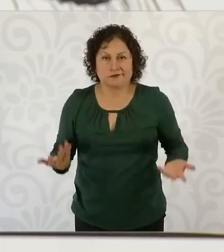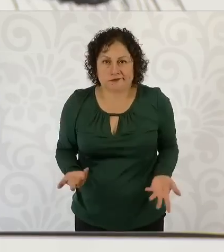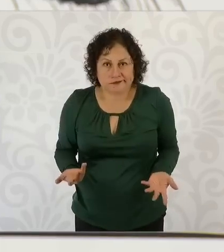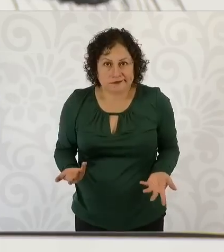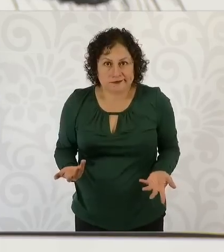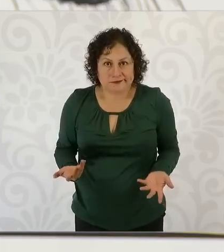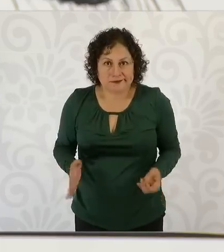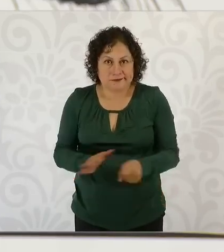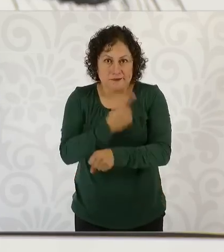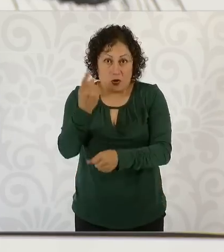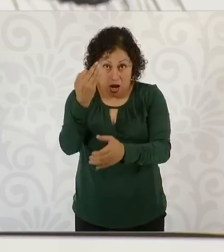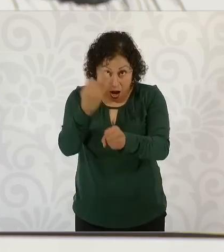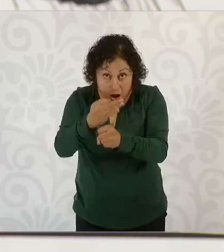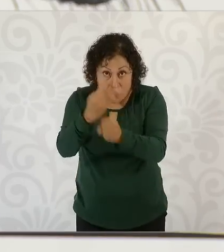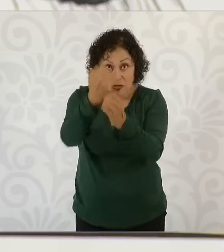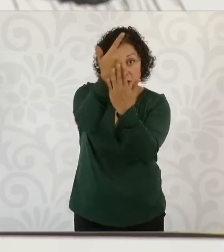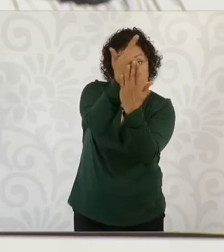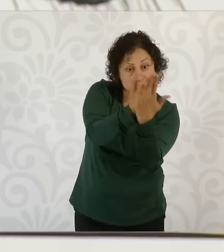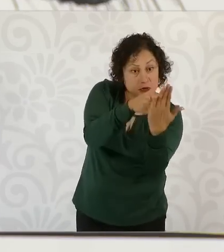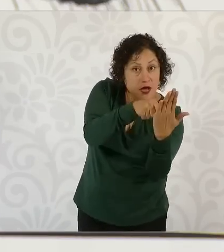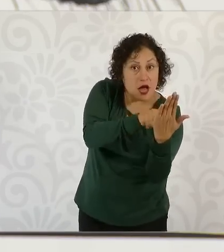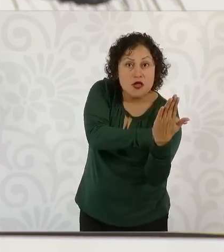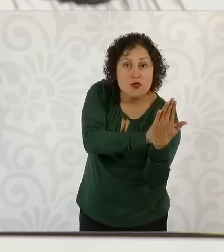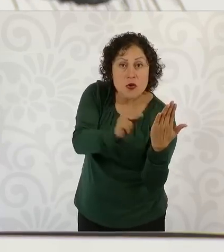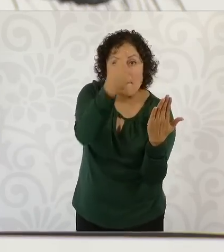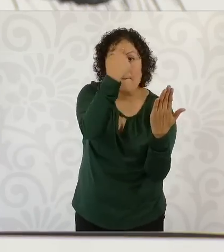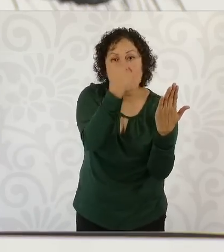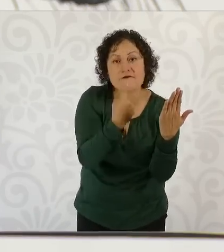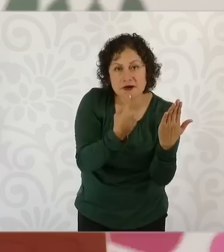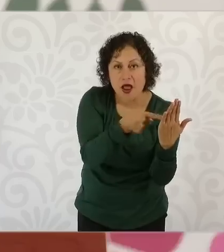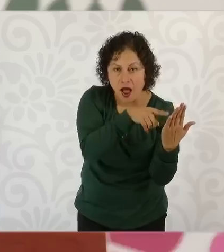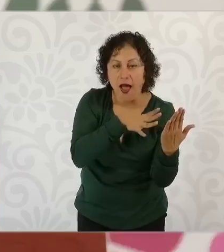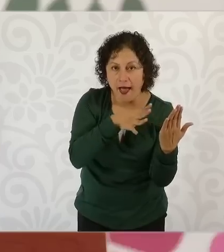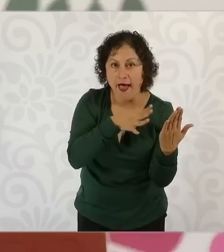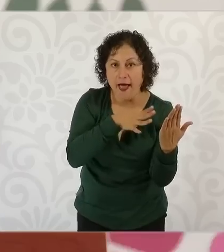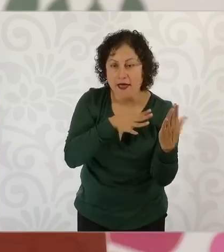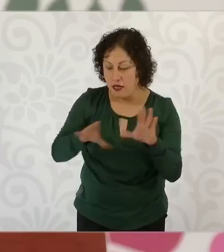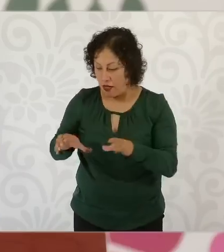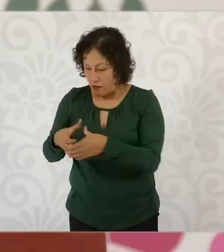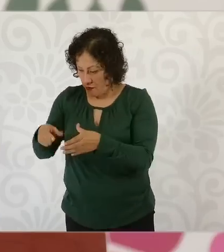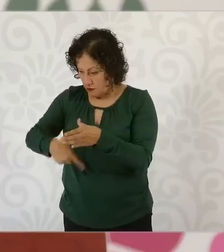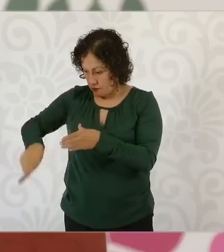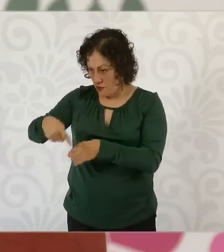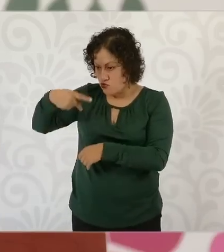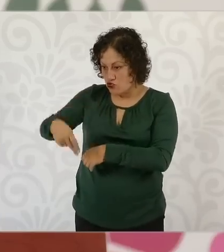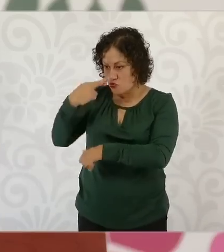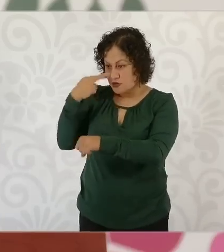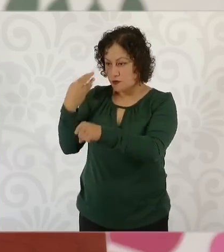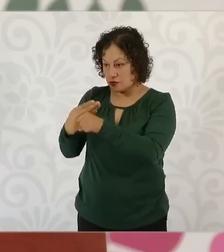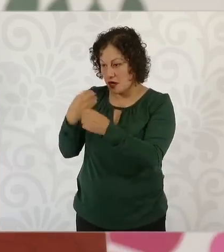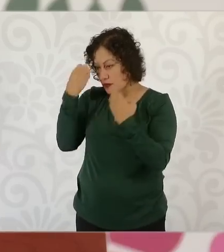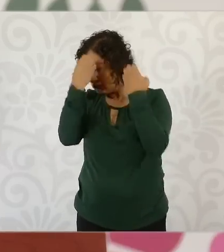están participando tienen méritos, porque fueron seleccionados por una comisión que revisó sus currículums, incluso en algunos